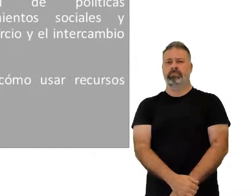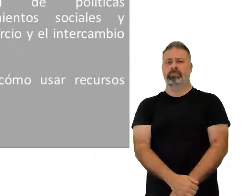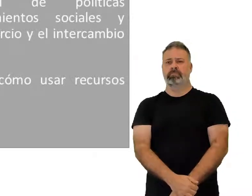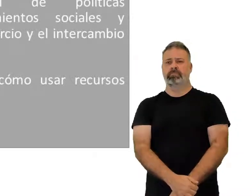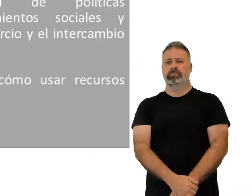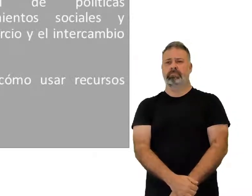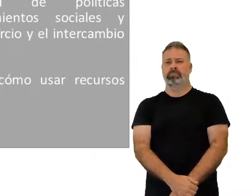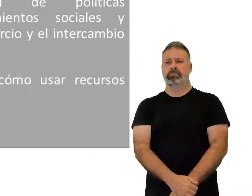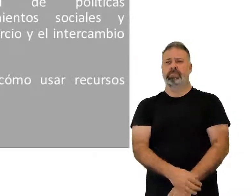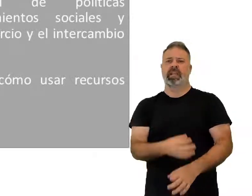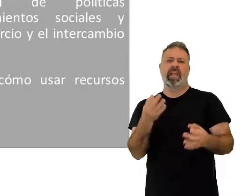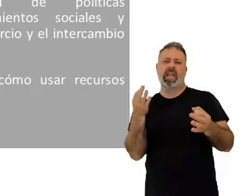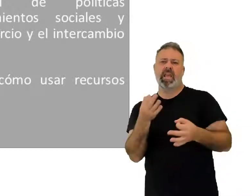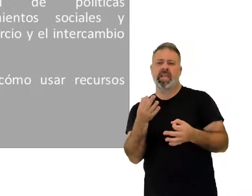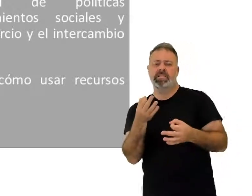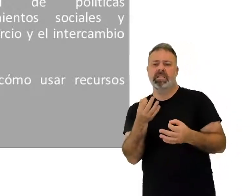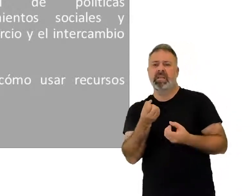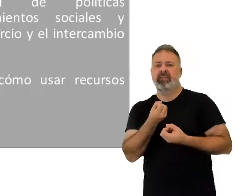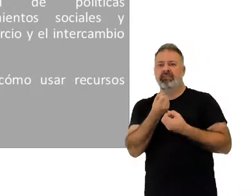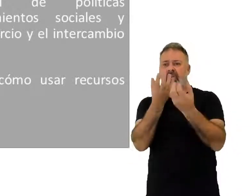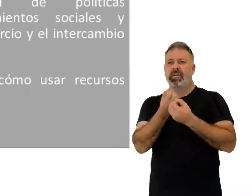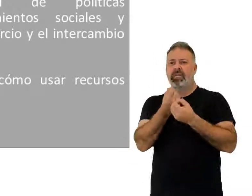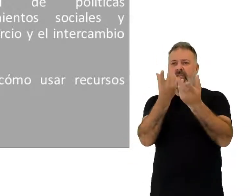es información cultural